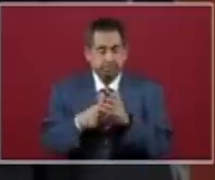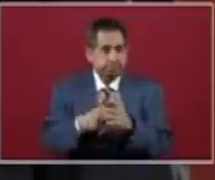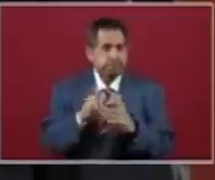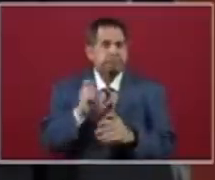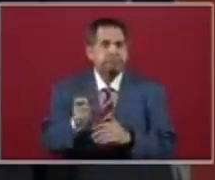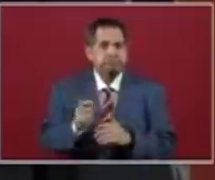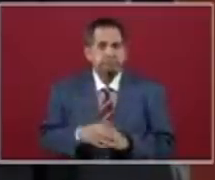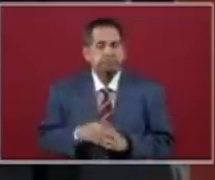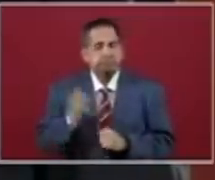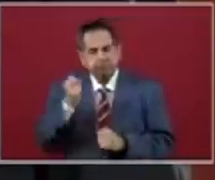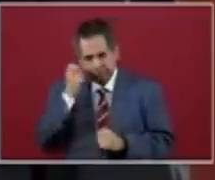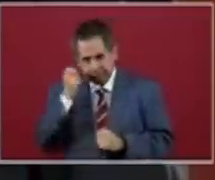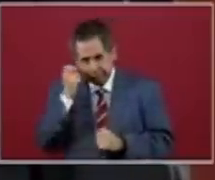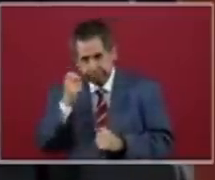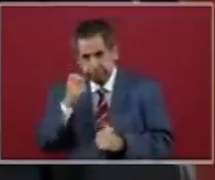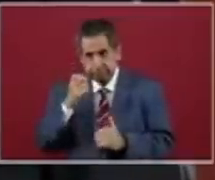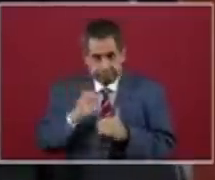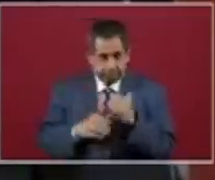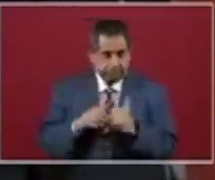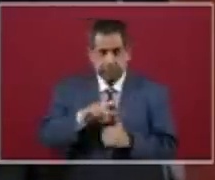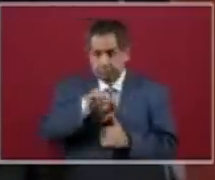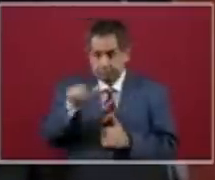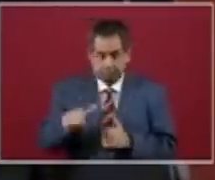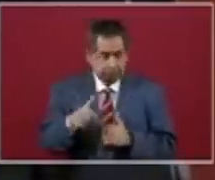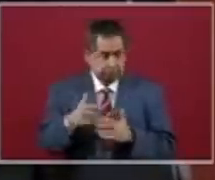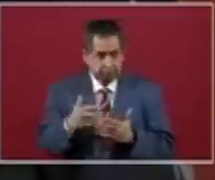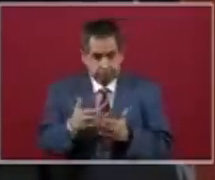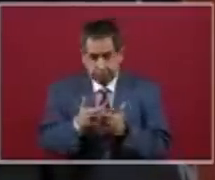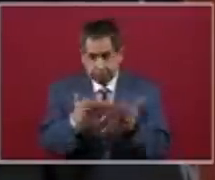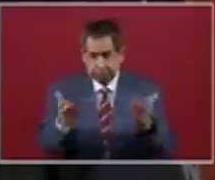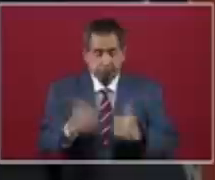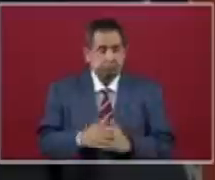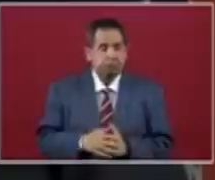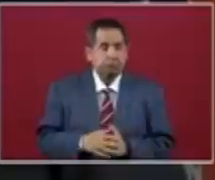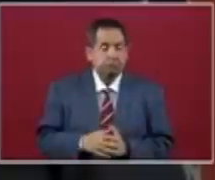posteriormente están ustedes